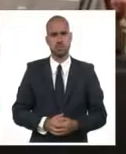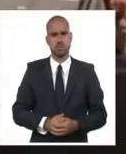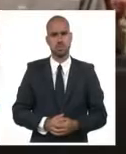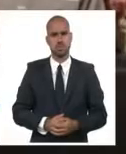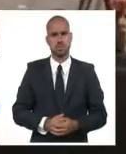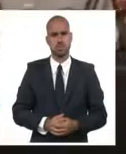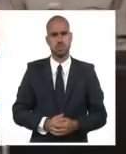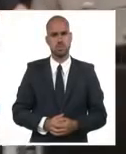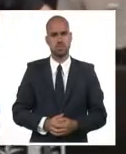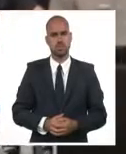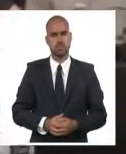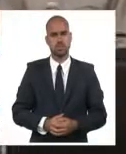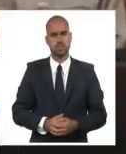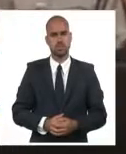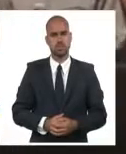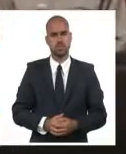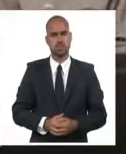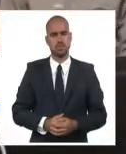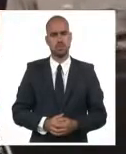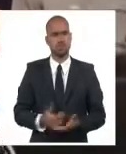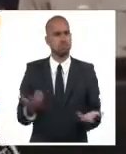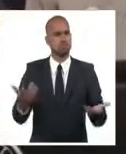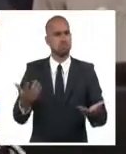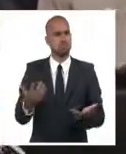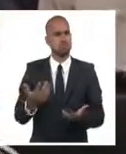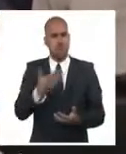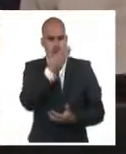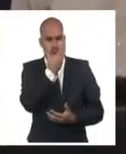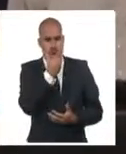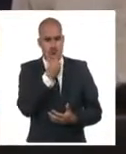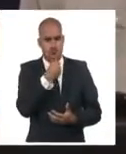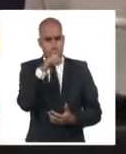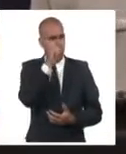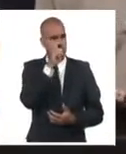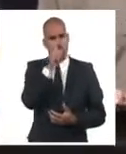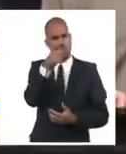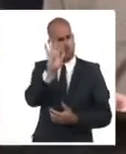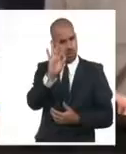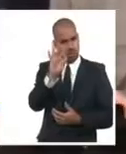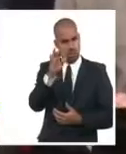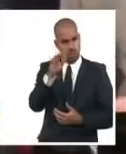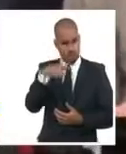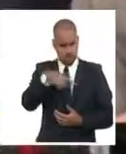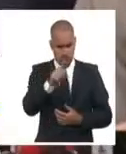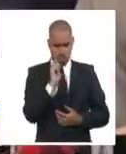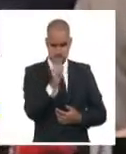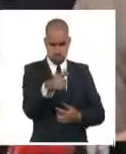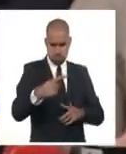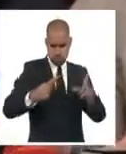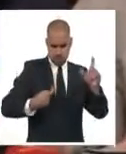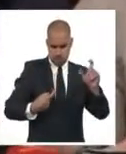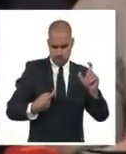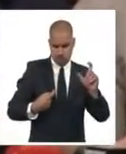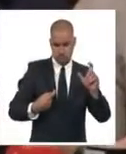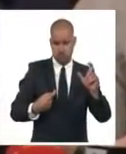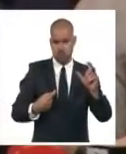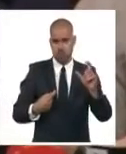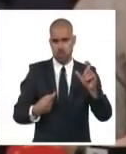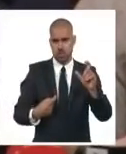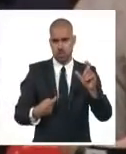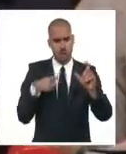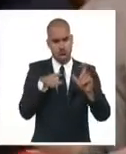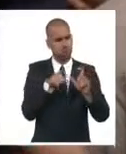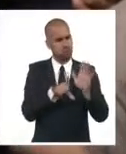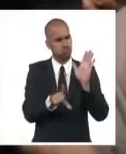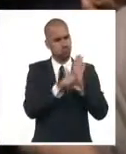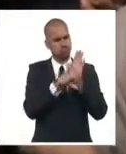El que un muchacho de 18 años pueda comprar un arma es algo que ha sido legal